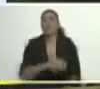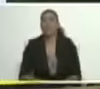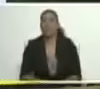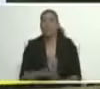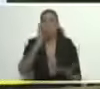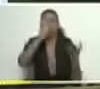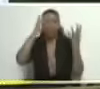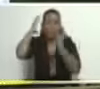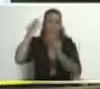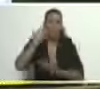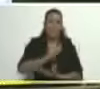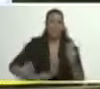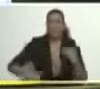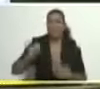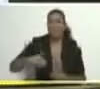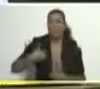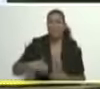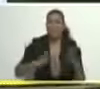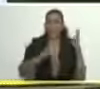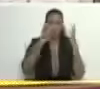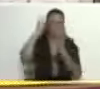Almagro.